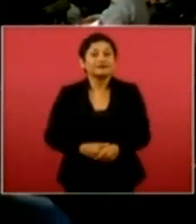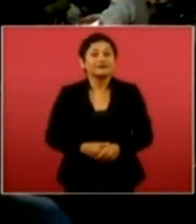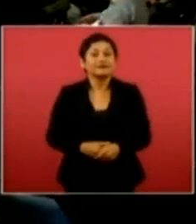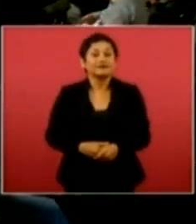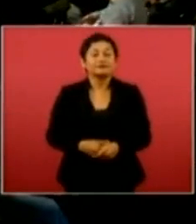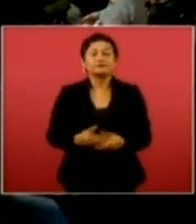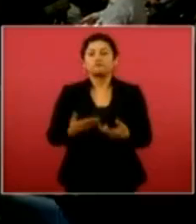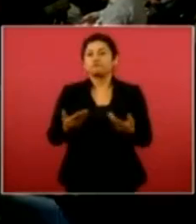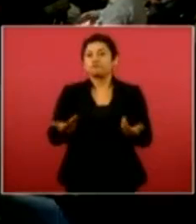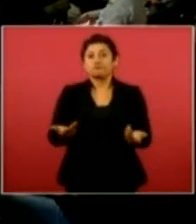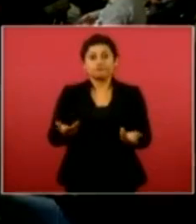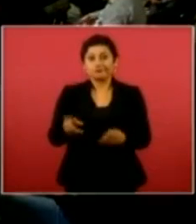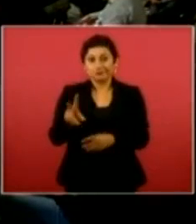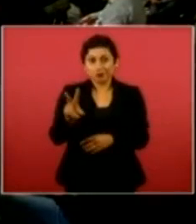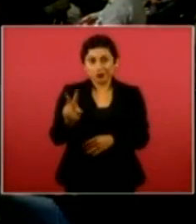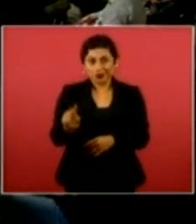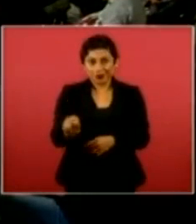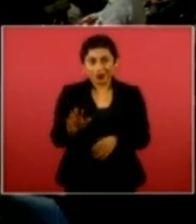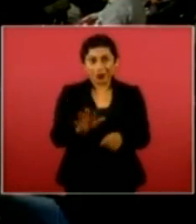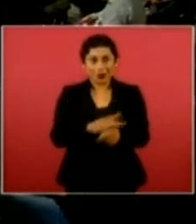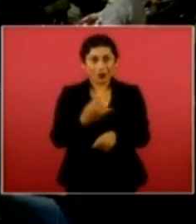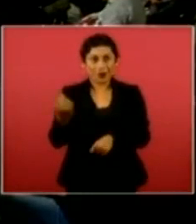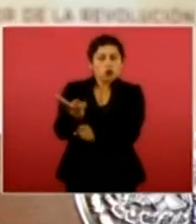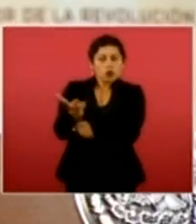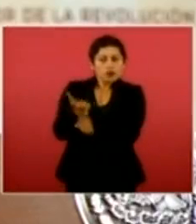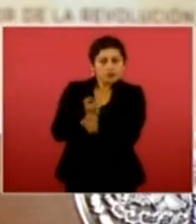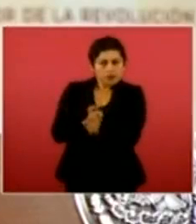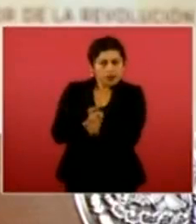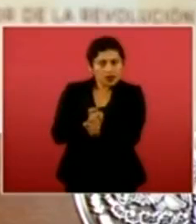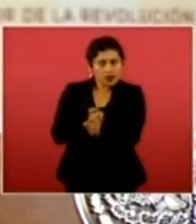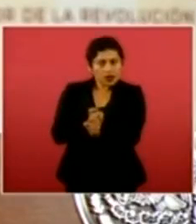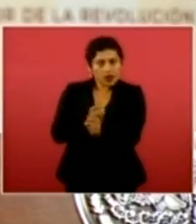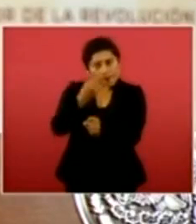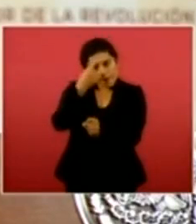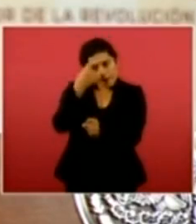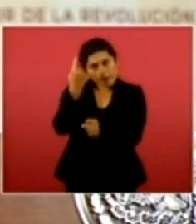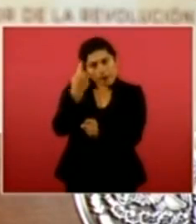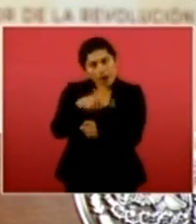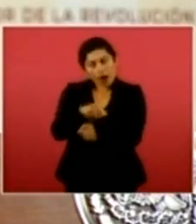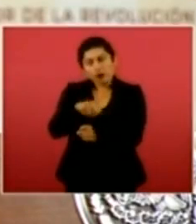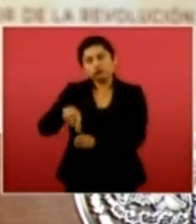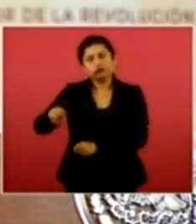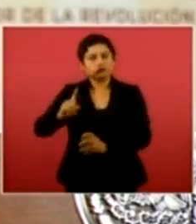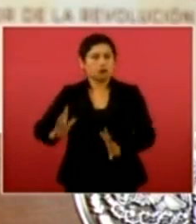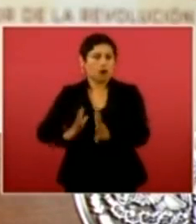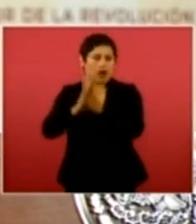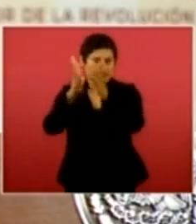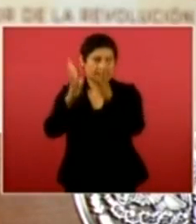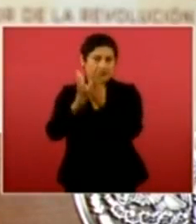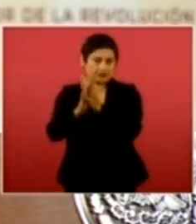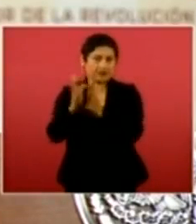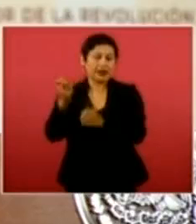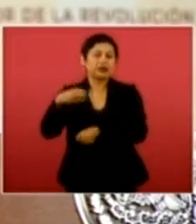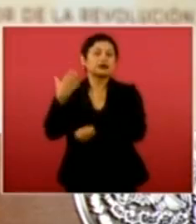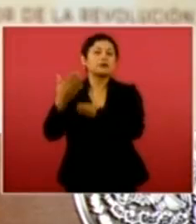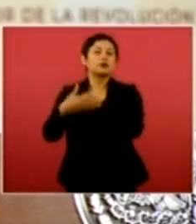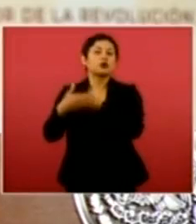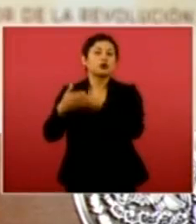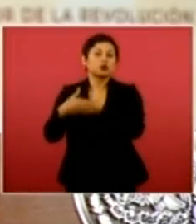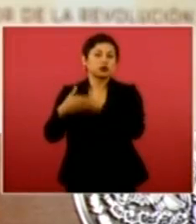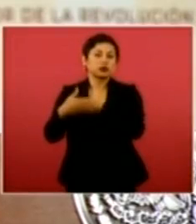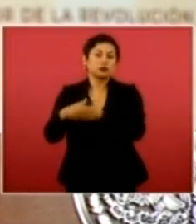no, porque solo fue la invitación a participar en el sorteo del día